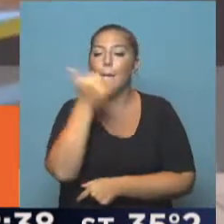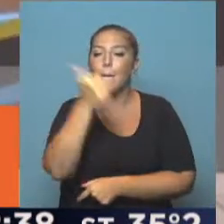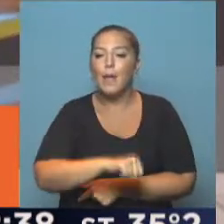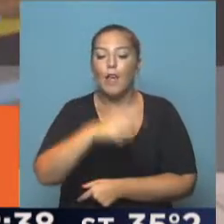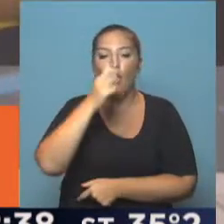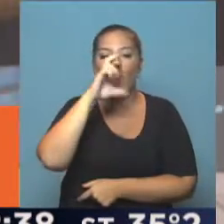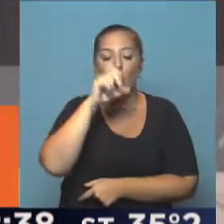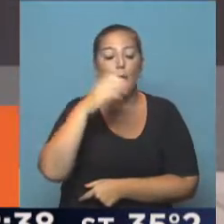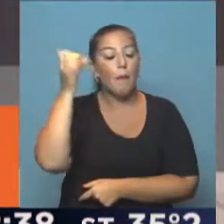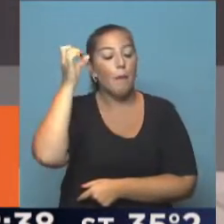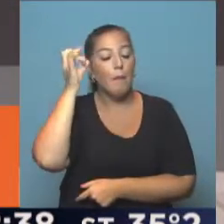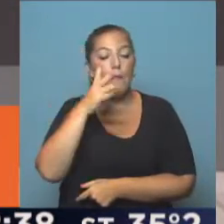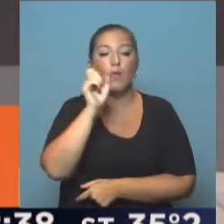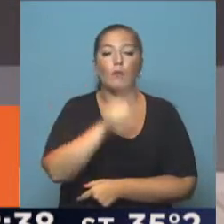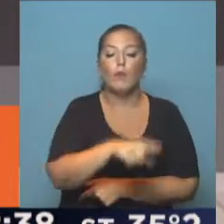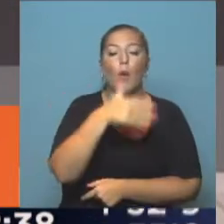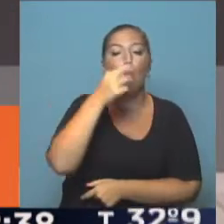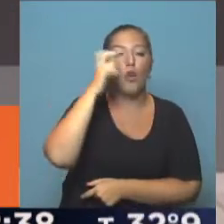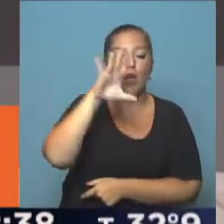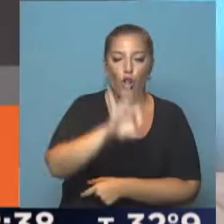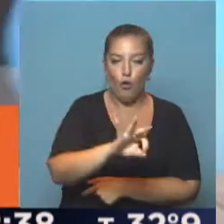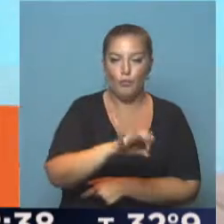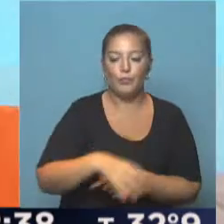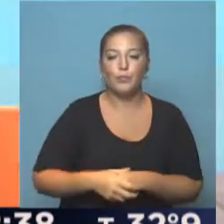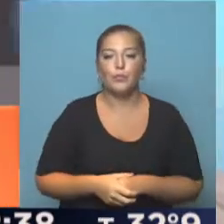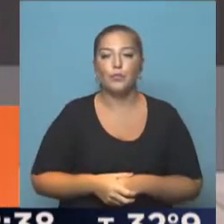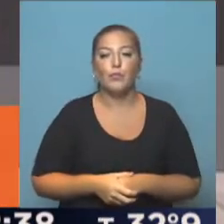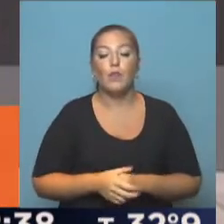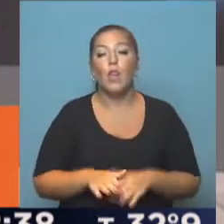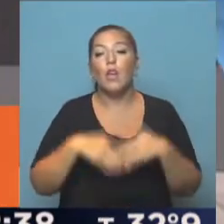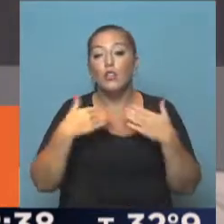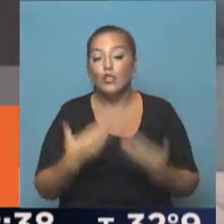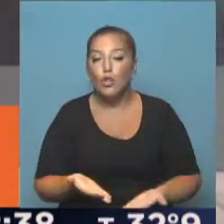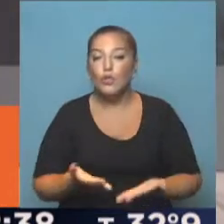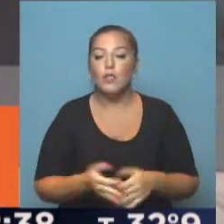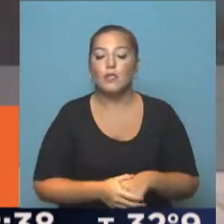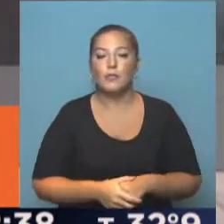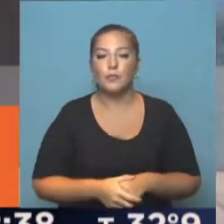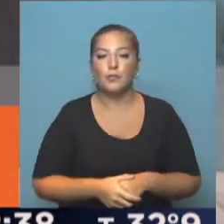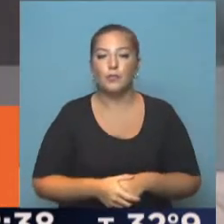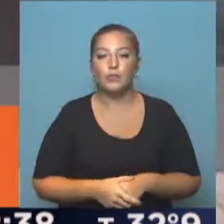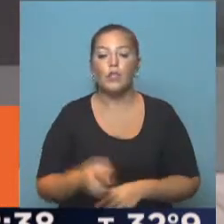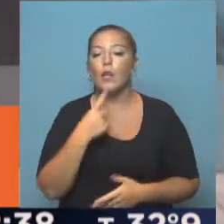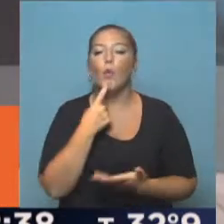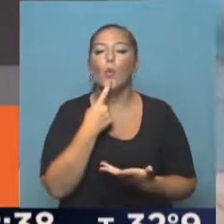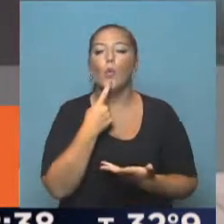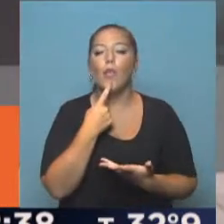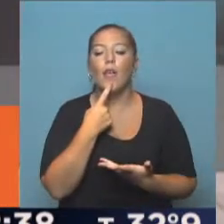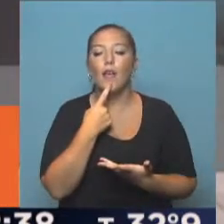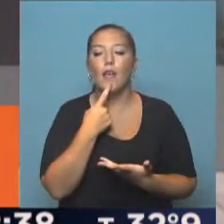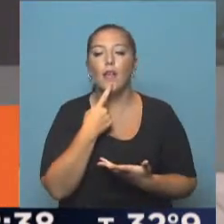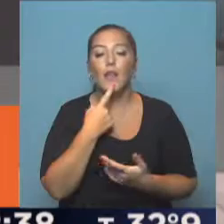el candidato oficialista, es decir, si llega a perder Lenín Moreno, lo cual da una pauta de la incertidumbre, la incógnita